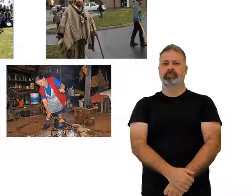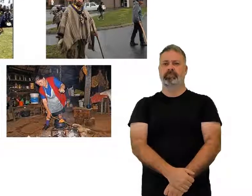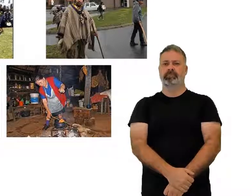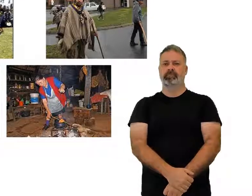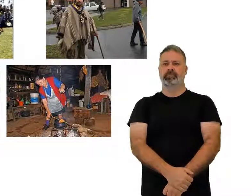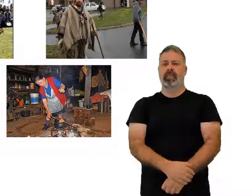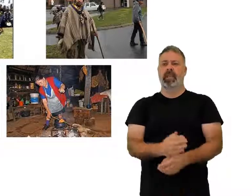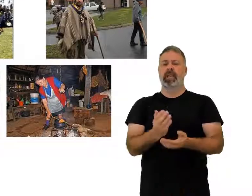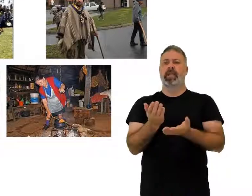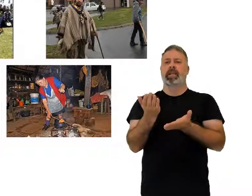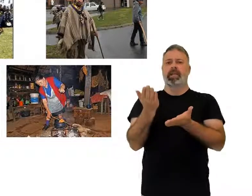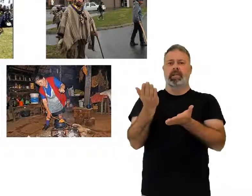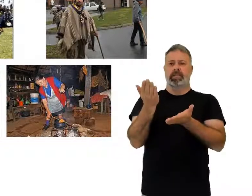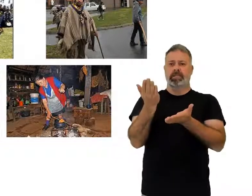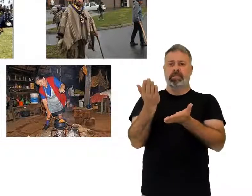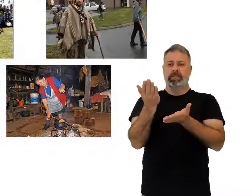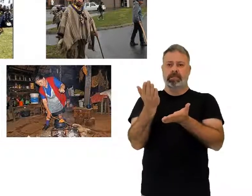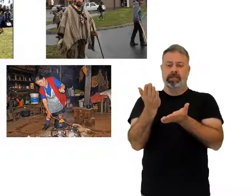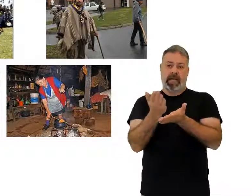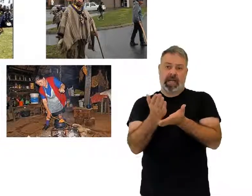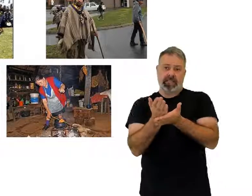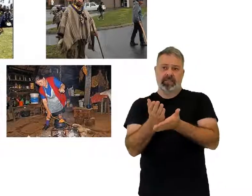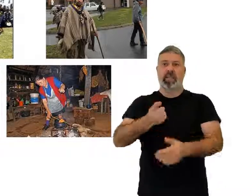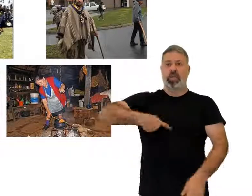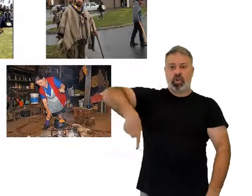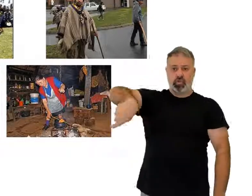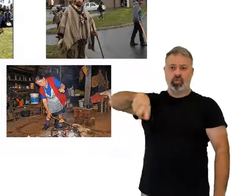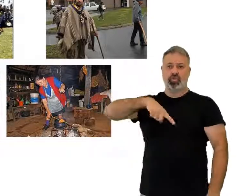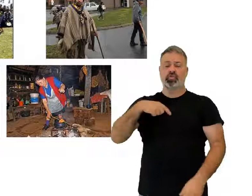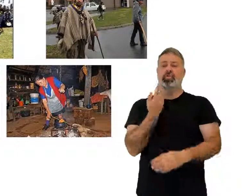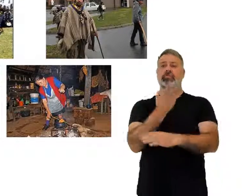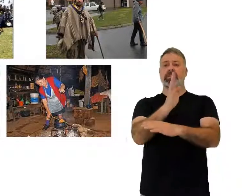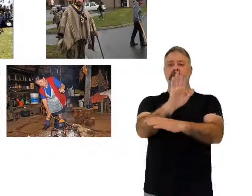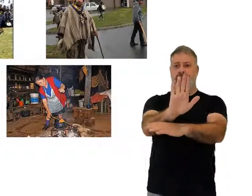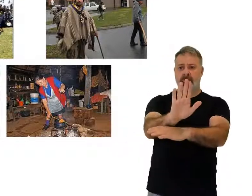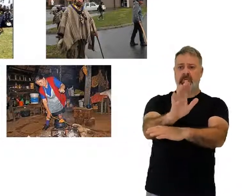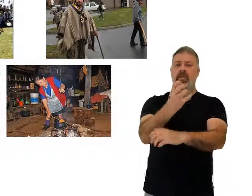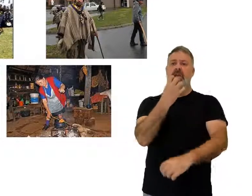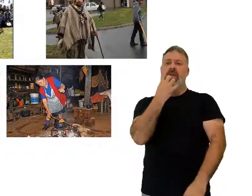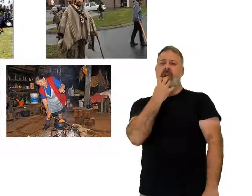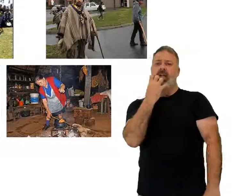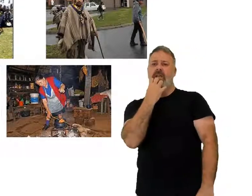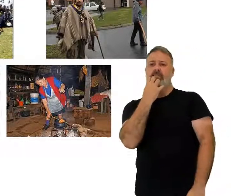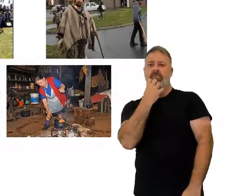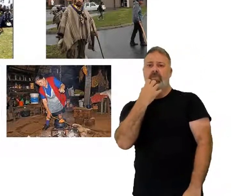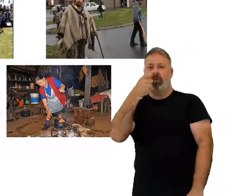En clase pusimos el ejemplo del pueblo mapuche.